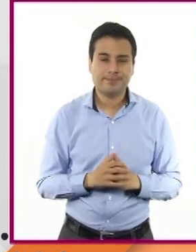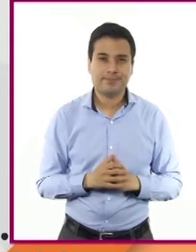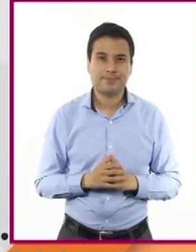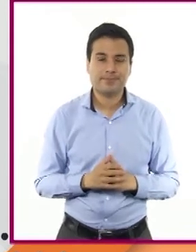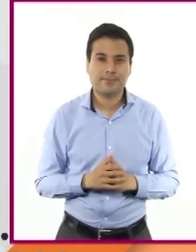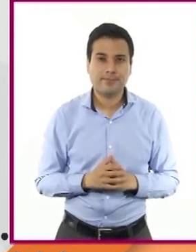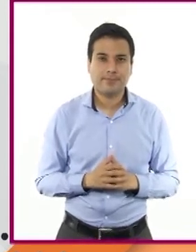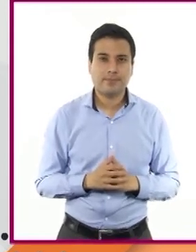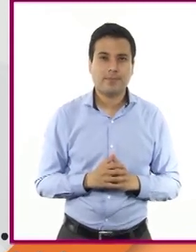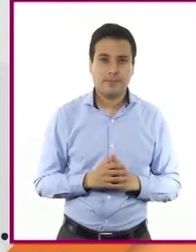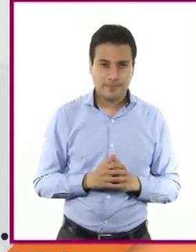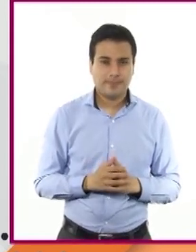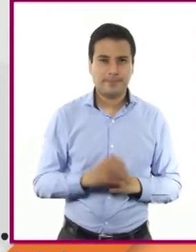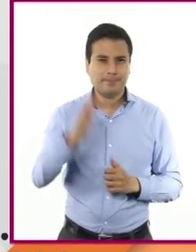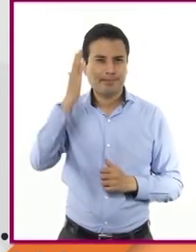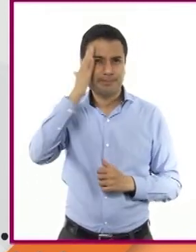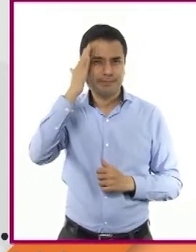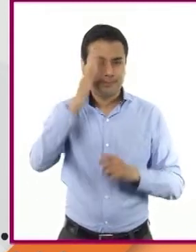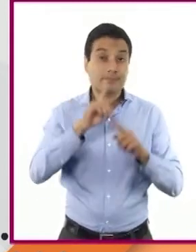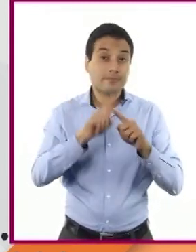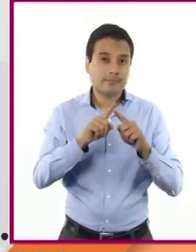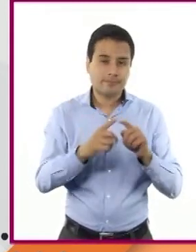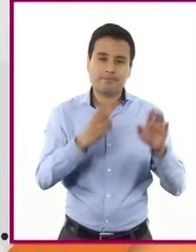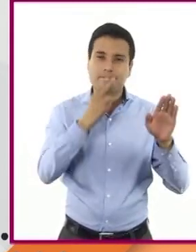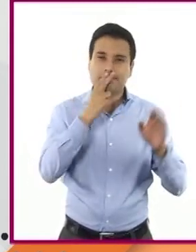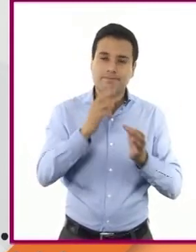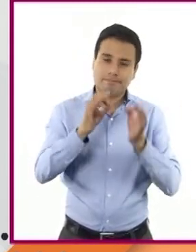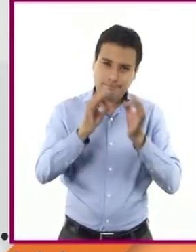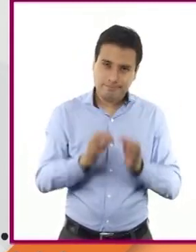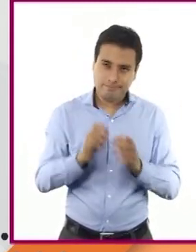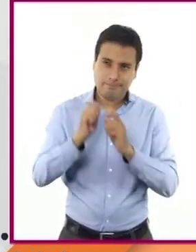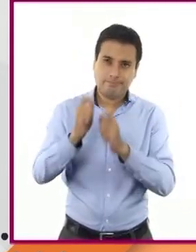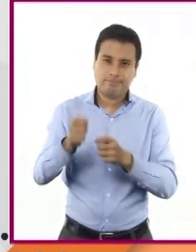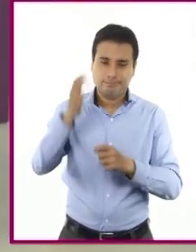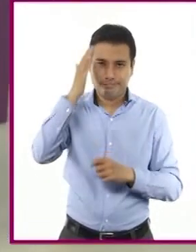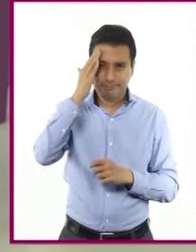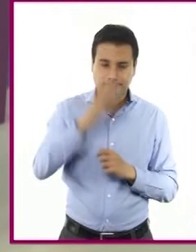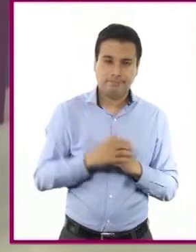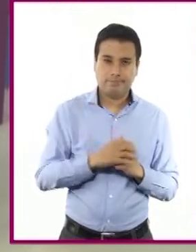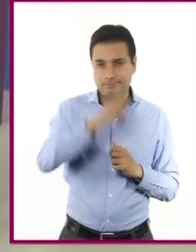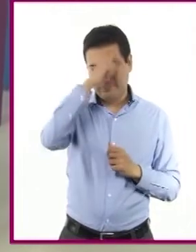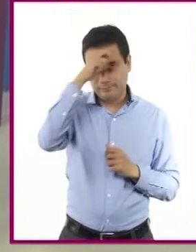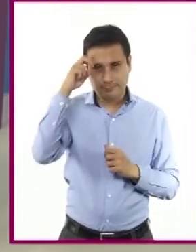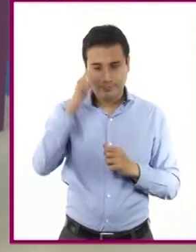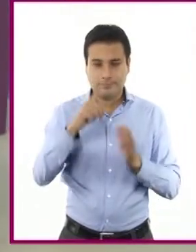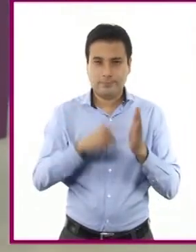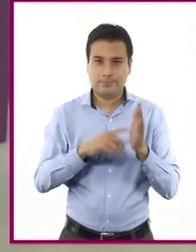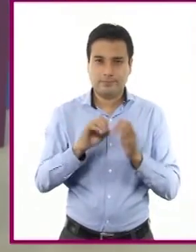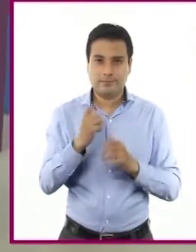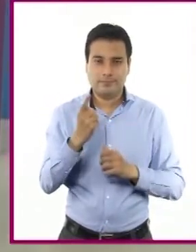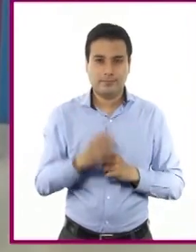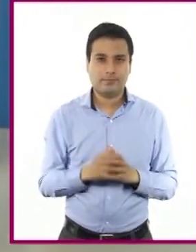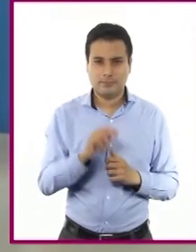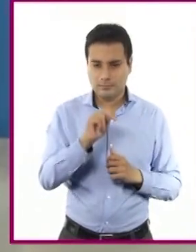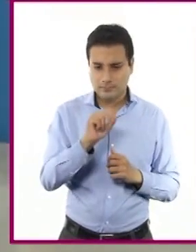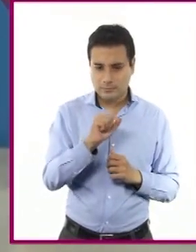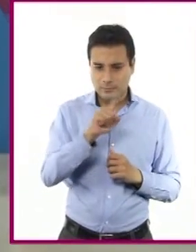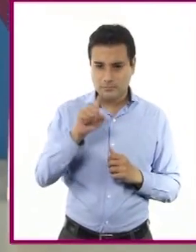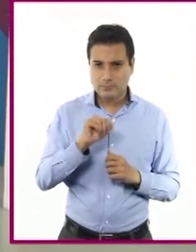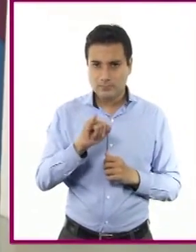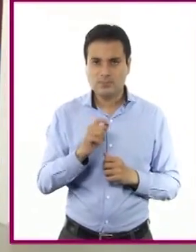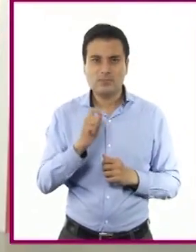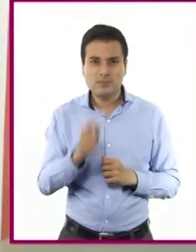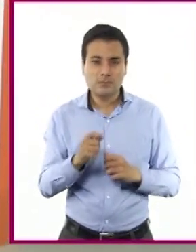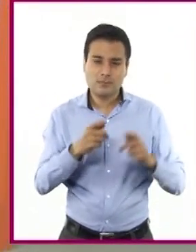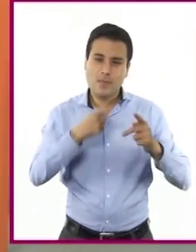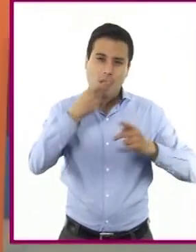cuyo control asumió Hitler en el verano de 1921. El nazismo se identifica por un discurso